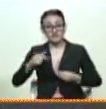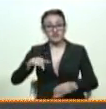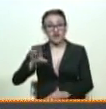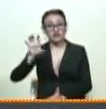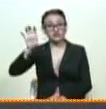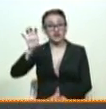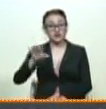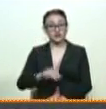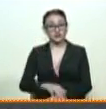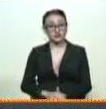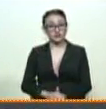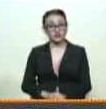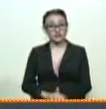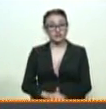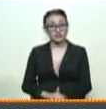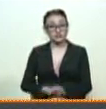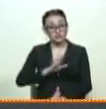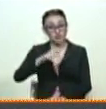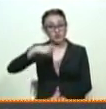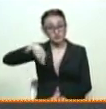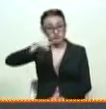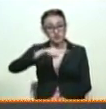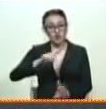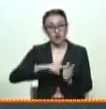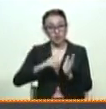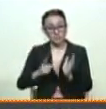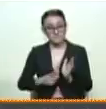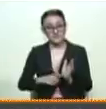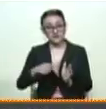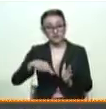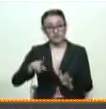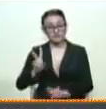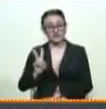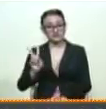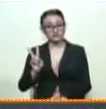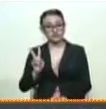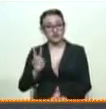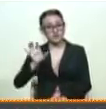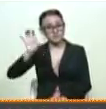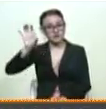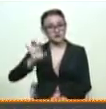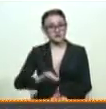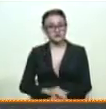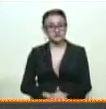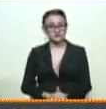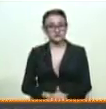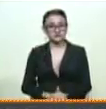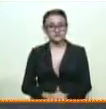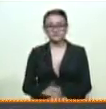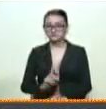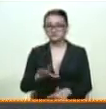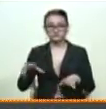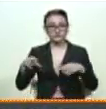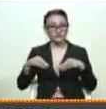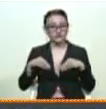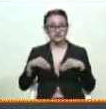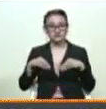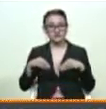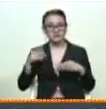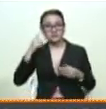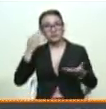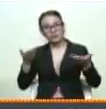de la supervivencia de la nación, de la integridad territorial de Venezuela. No aceptamos